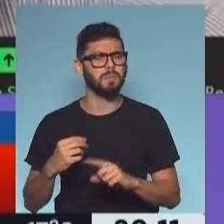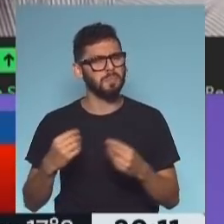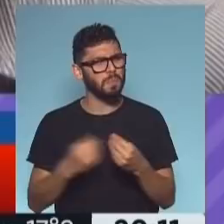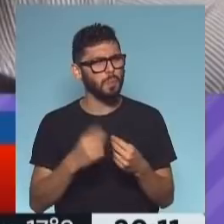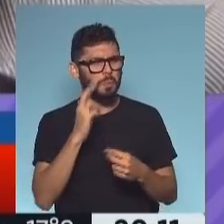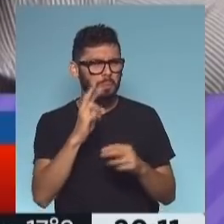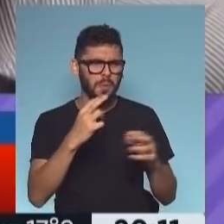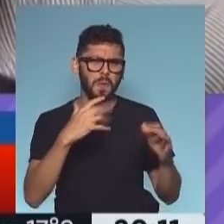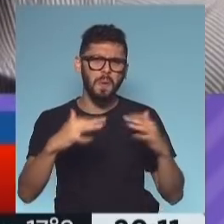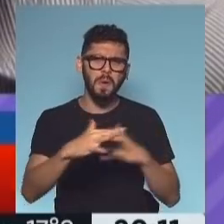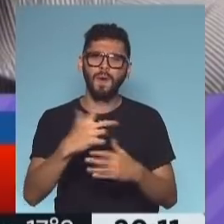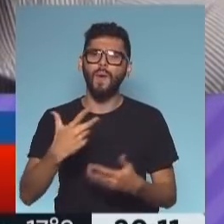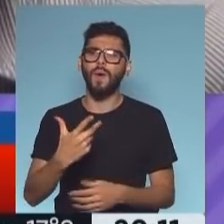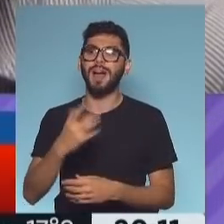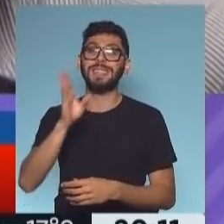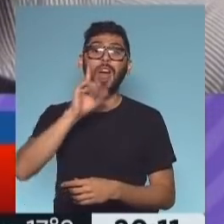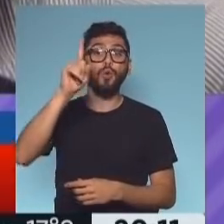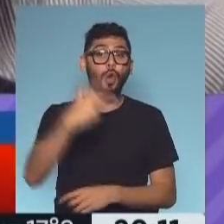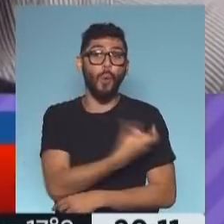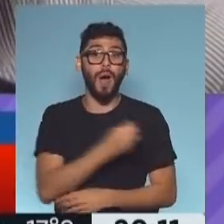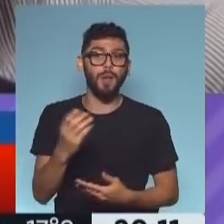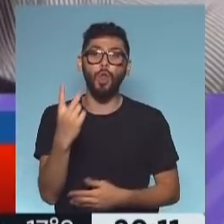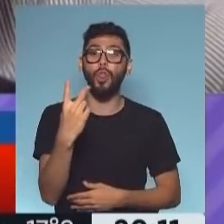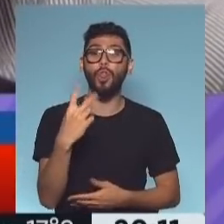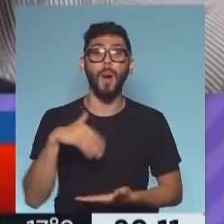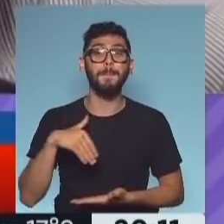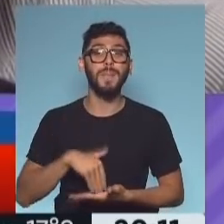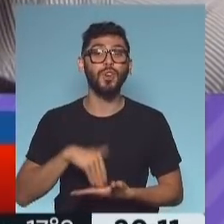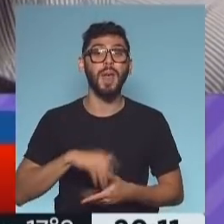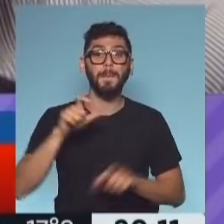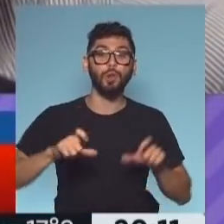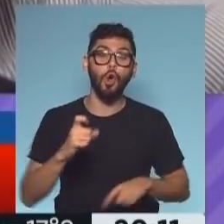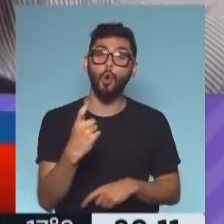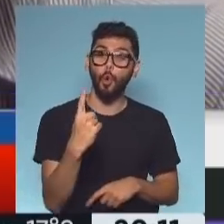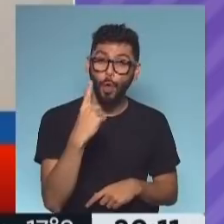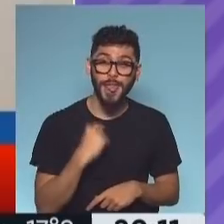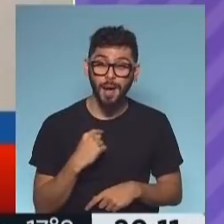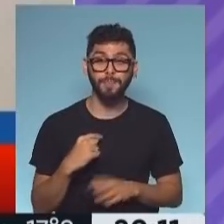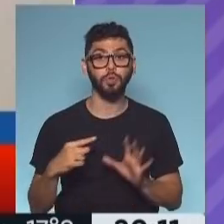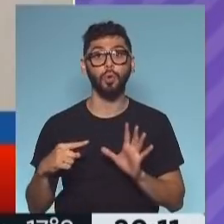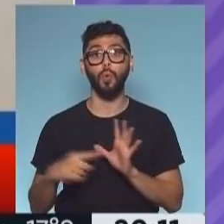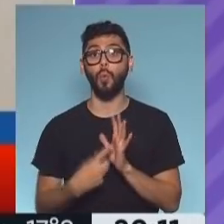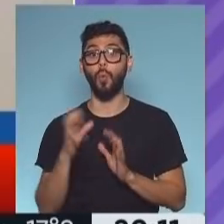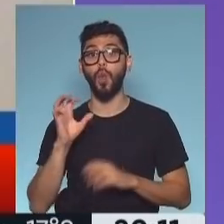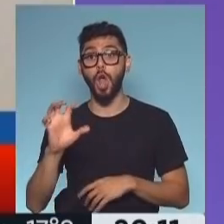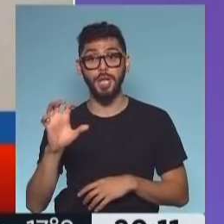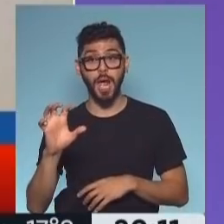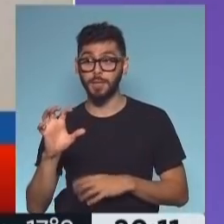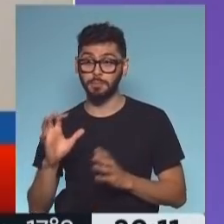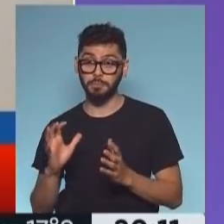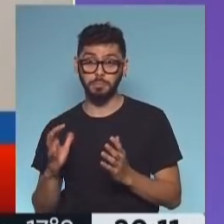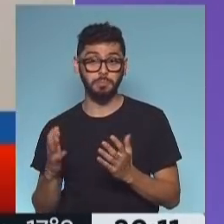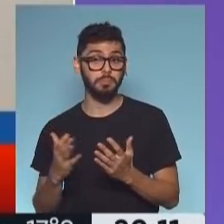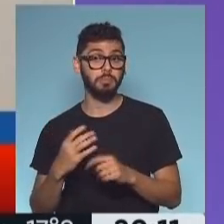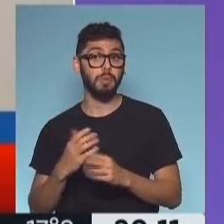bastante de la velocidad con la cual vacunaba Estados Unidos, que llevaba a vacunar 2 millones de personas en un día, y la provincia de Buenos Aires fue la misma velocidad. Si